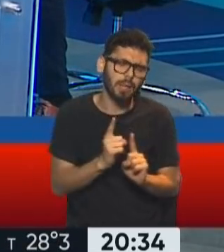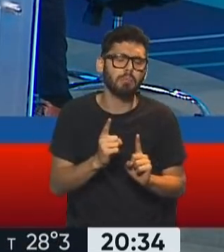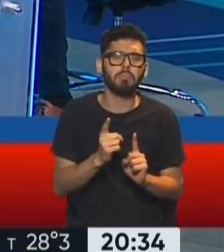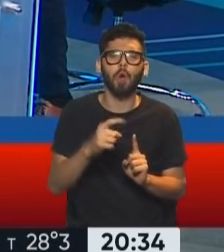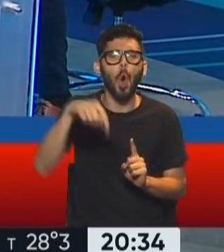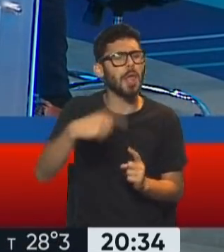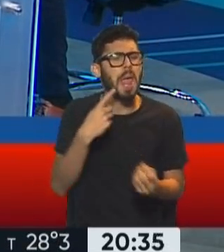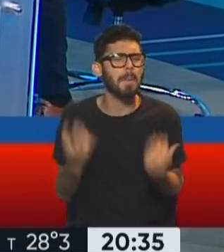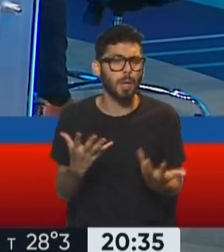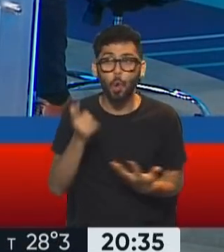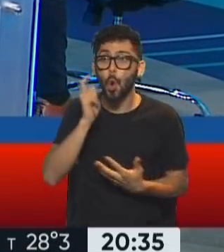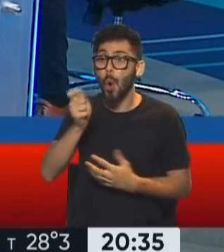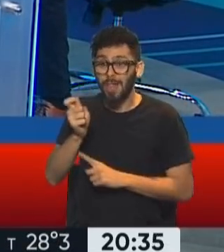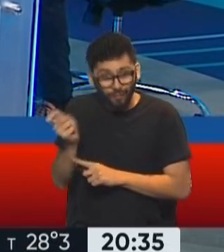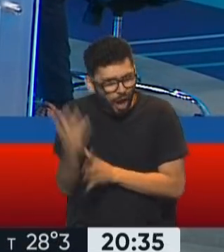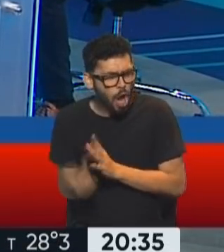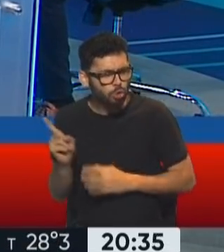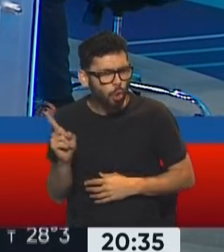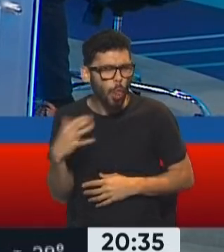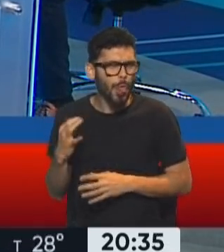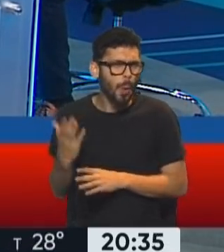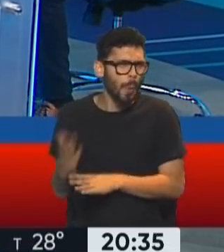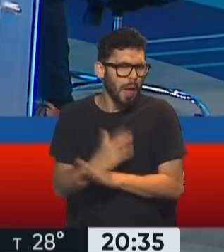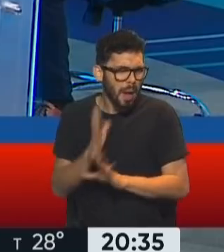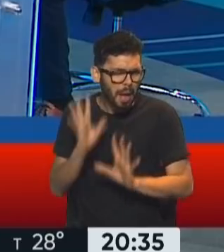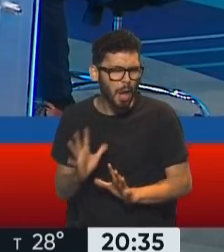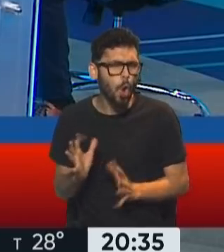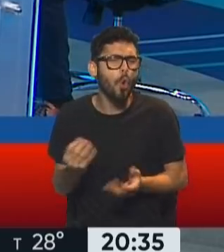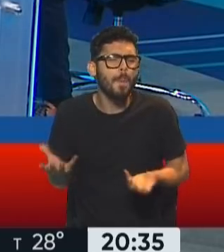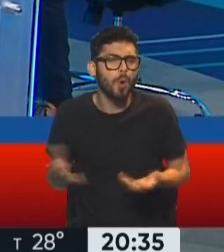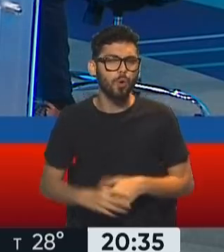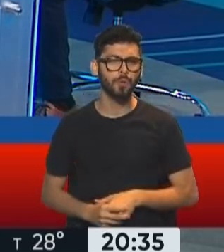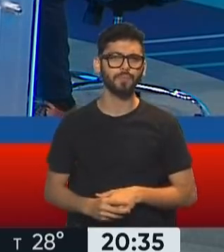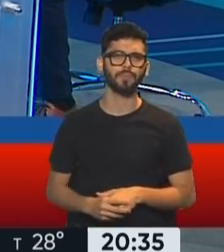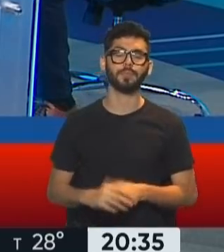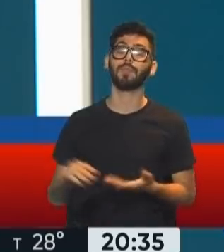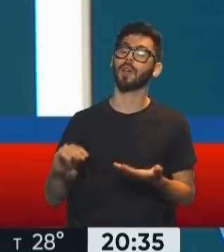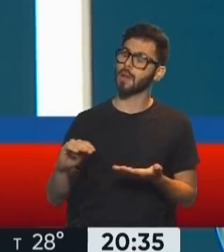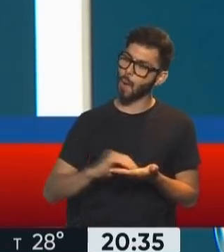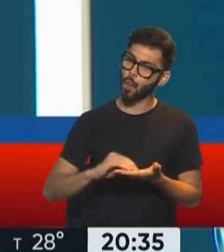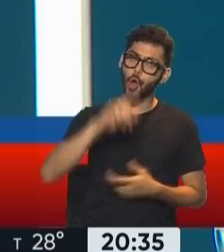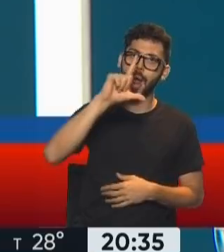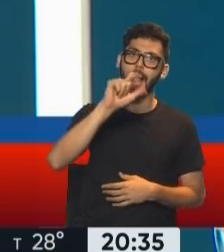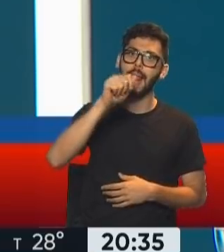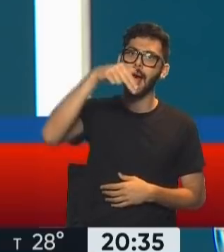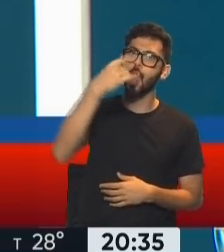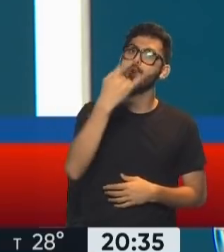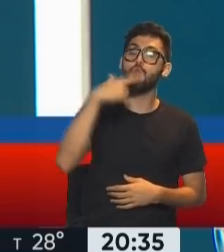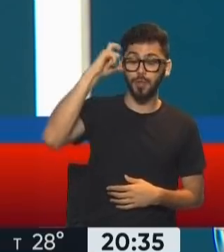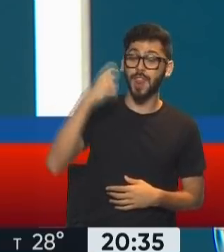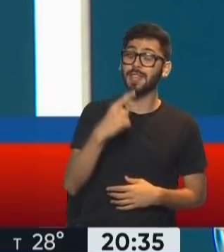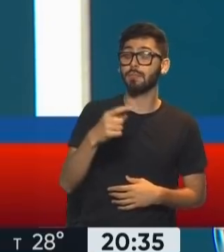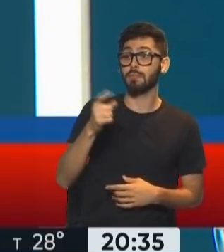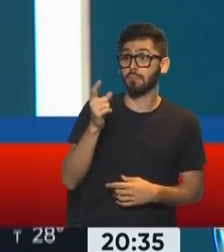lo que pasó hoy. ¿El juez se equivocó? ¿Tendría que haber previsto esta posibilidad? El abogado Pablo Lanuse decía recién que se enteraron